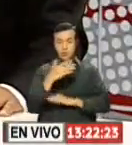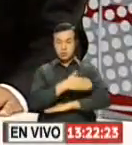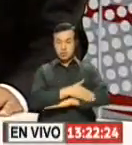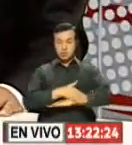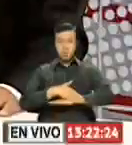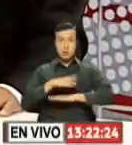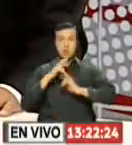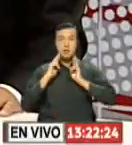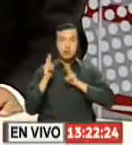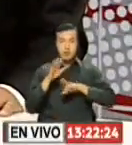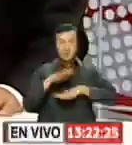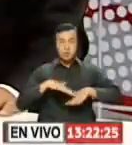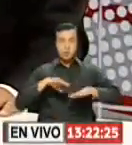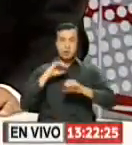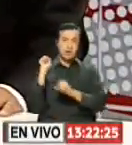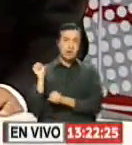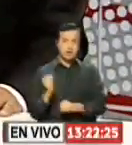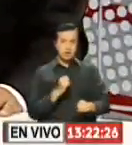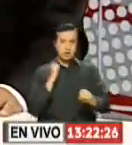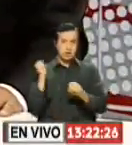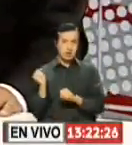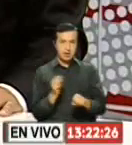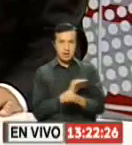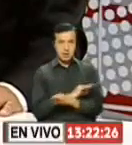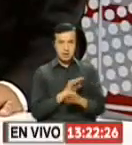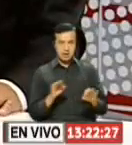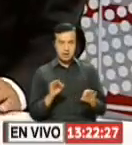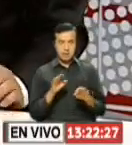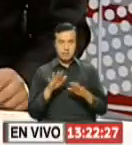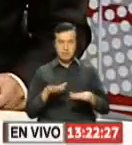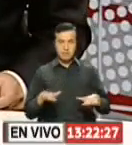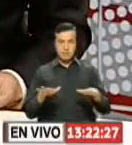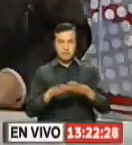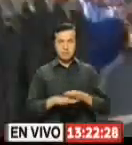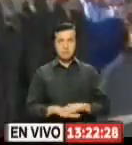de Zarumilla en la provincia del Oro, que divide a los dos países.